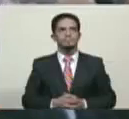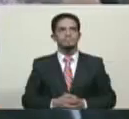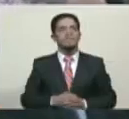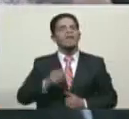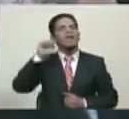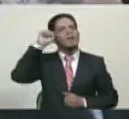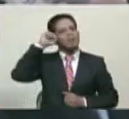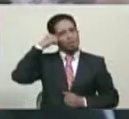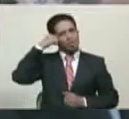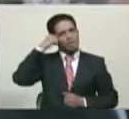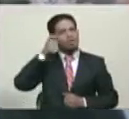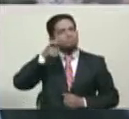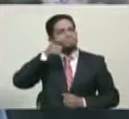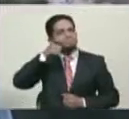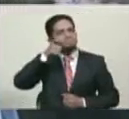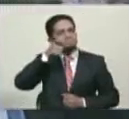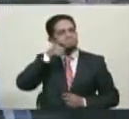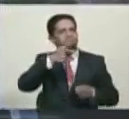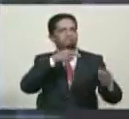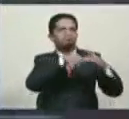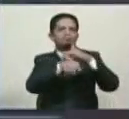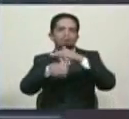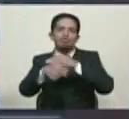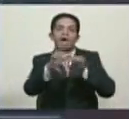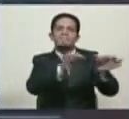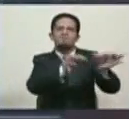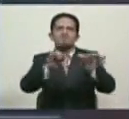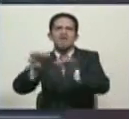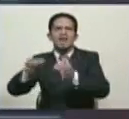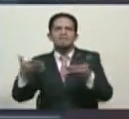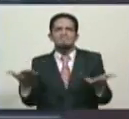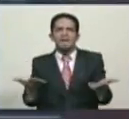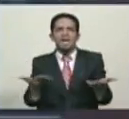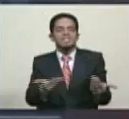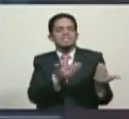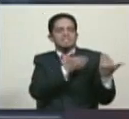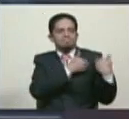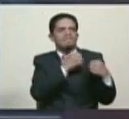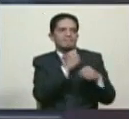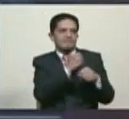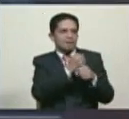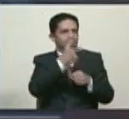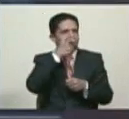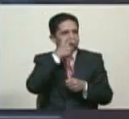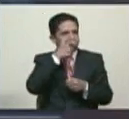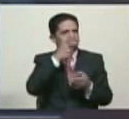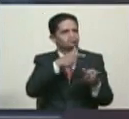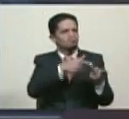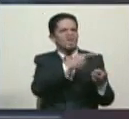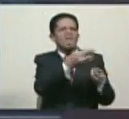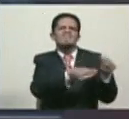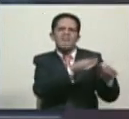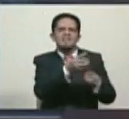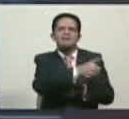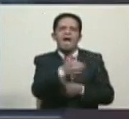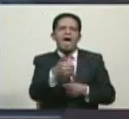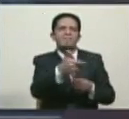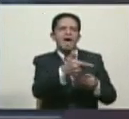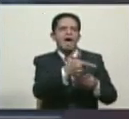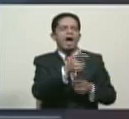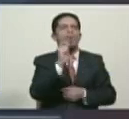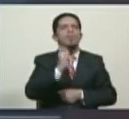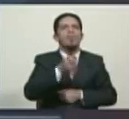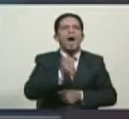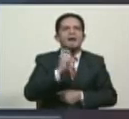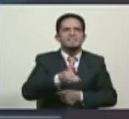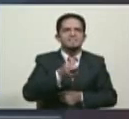Recordemos que la Inspectoría General de Tribunales realiza una destacada función en la supervisión y vigilancia de las actuaciones de nuestros jueces, lo